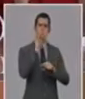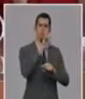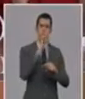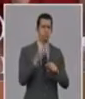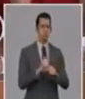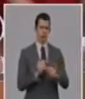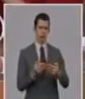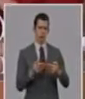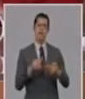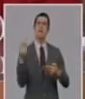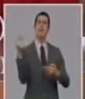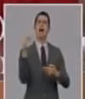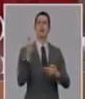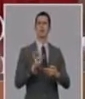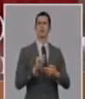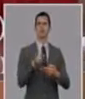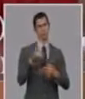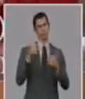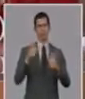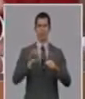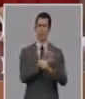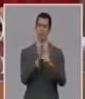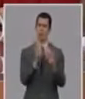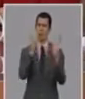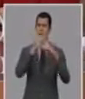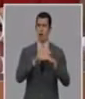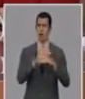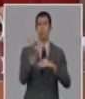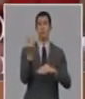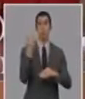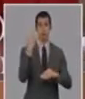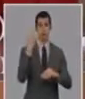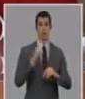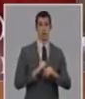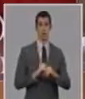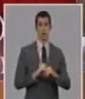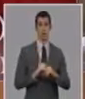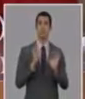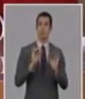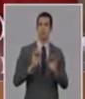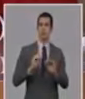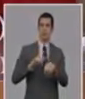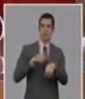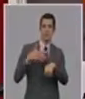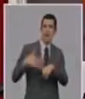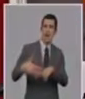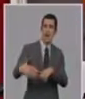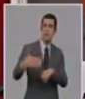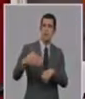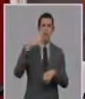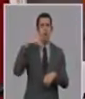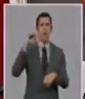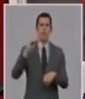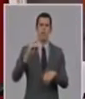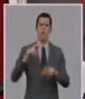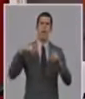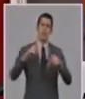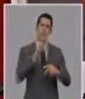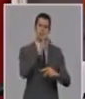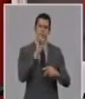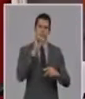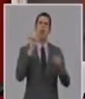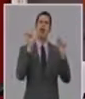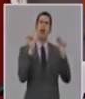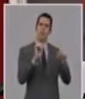un hallazgo muy importante de lesiones pulmonares. Y así pudiéramos decir lesiones pulmonares, lesiones renales, lesiones